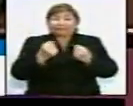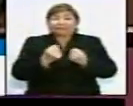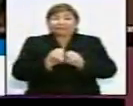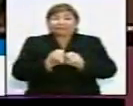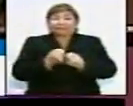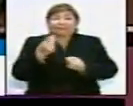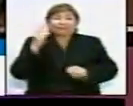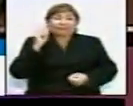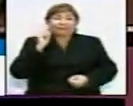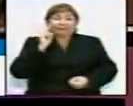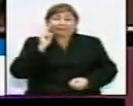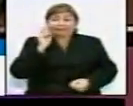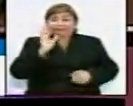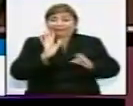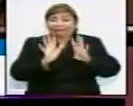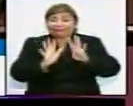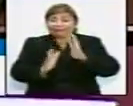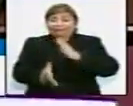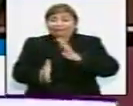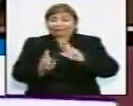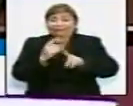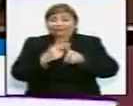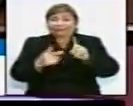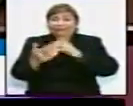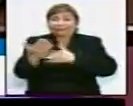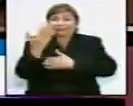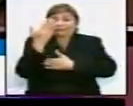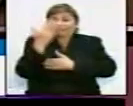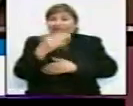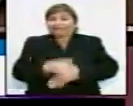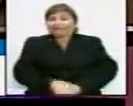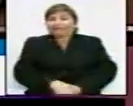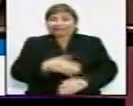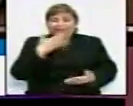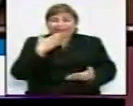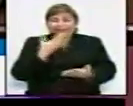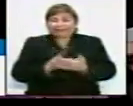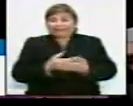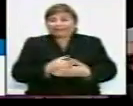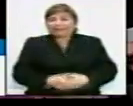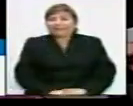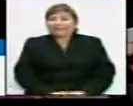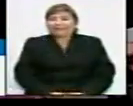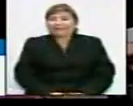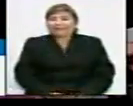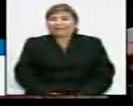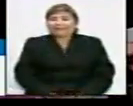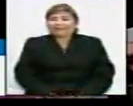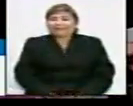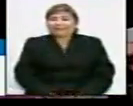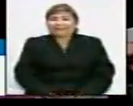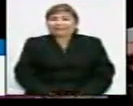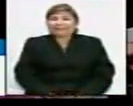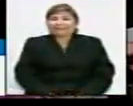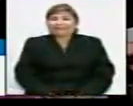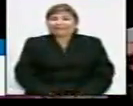día viernes a las 9:30 de la mañana. Muchas gracias.